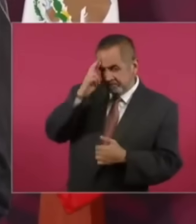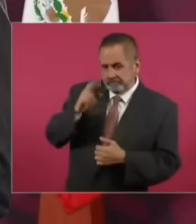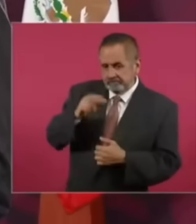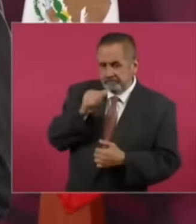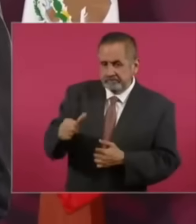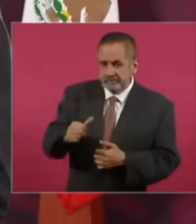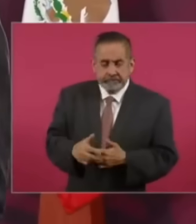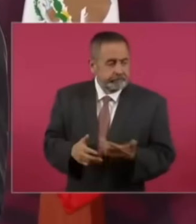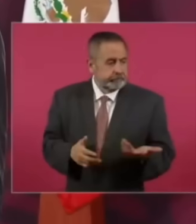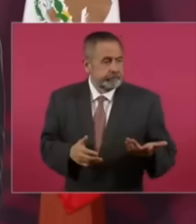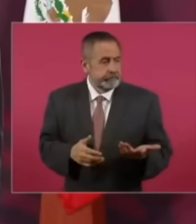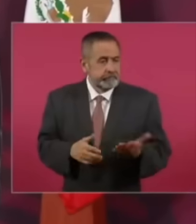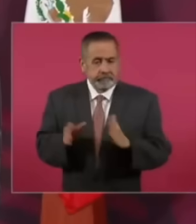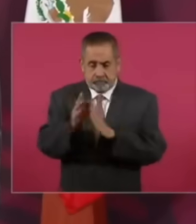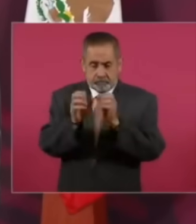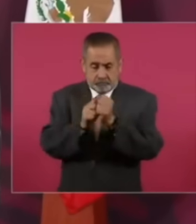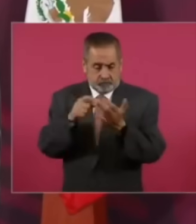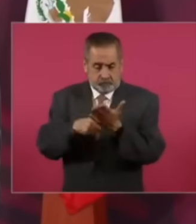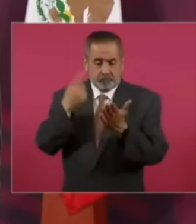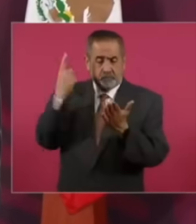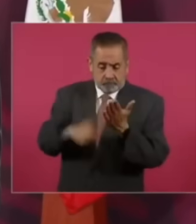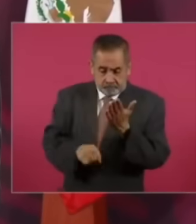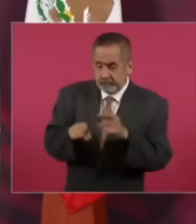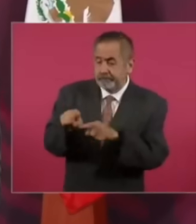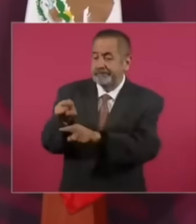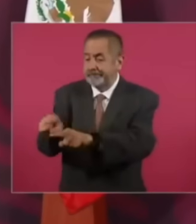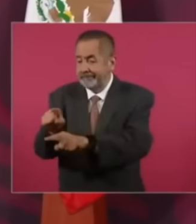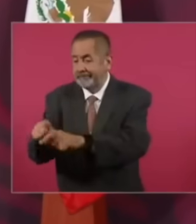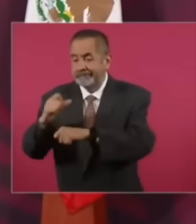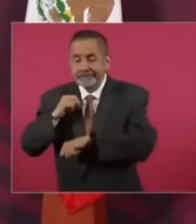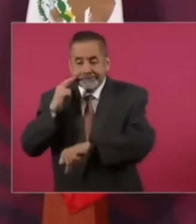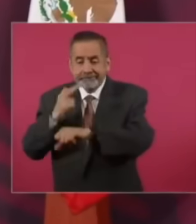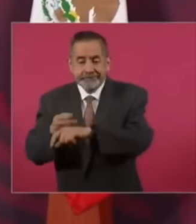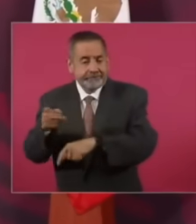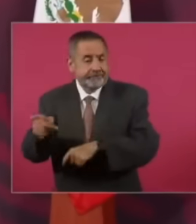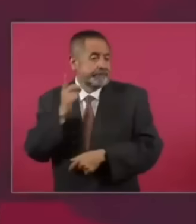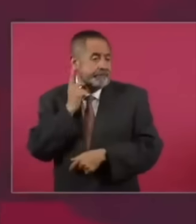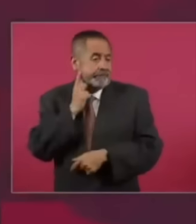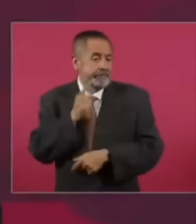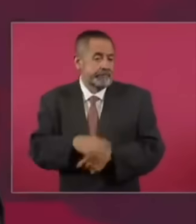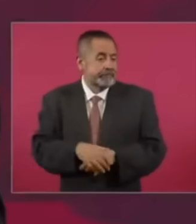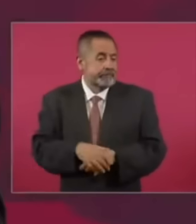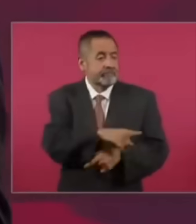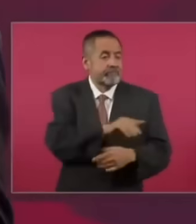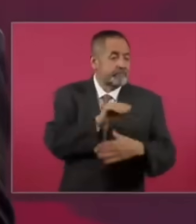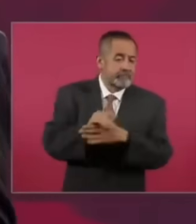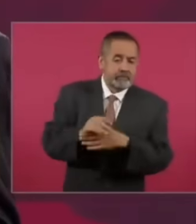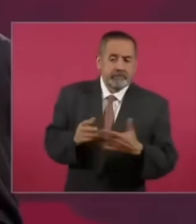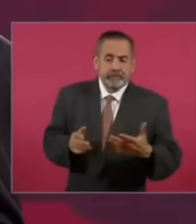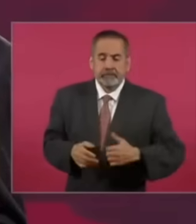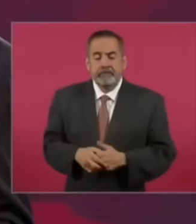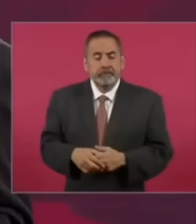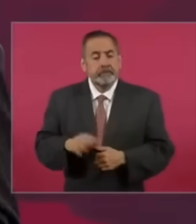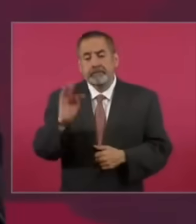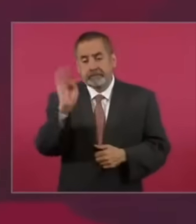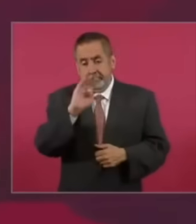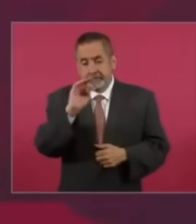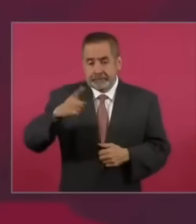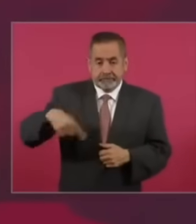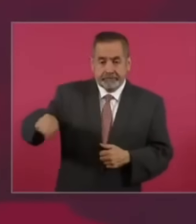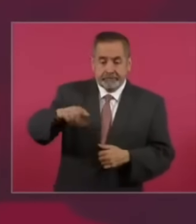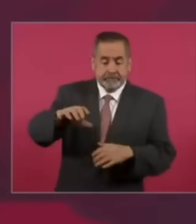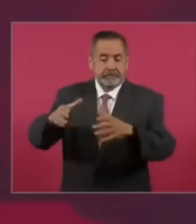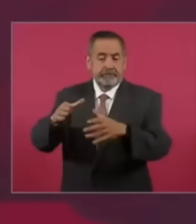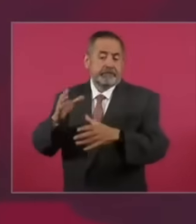el mandato constitucional y que si la cámara de diputados decidía